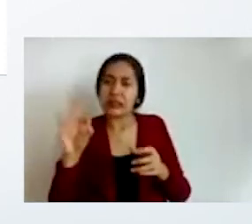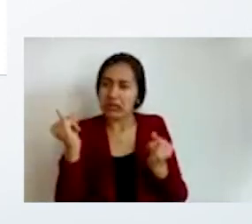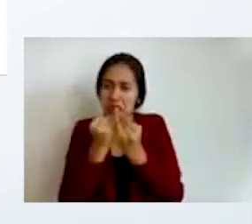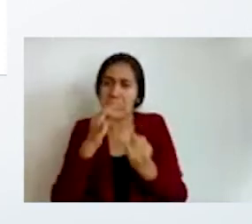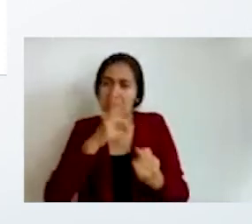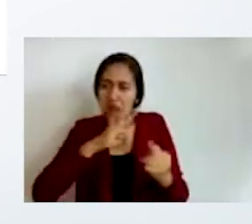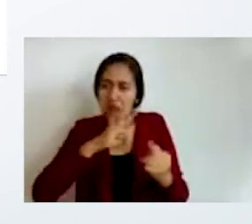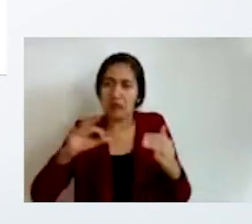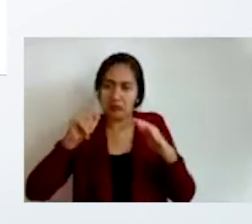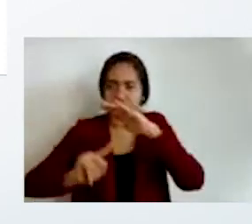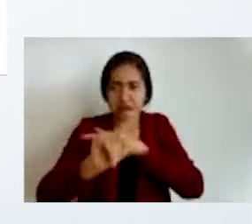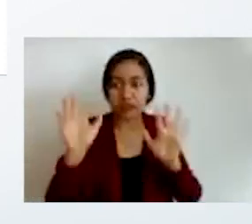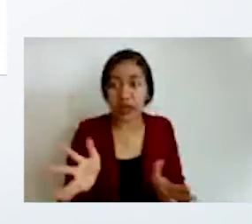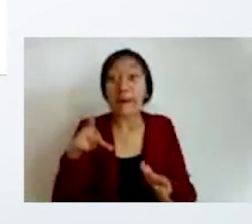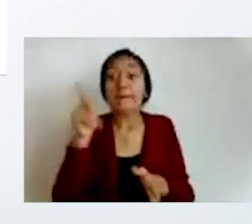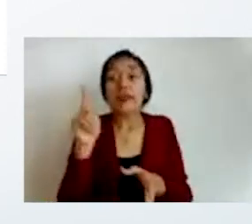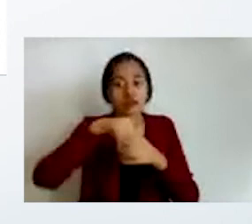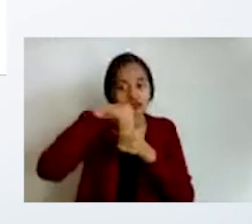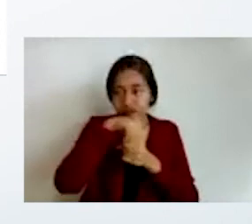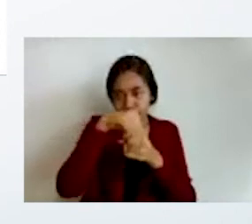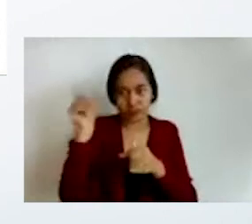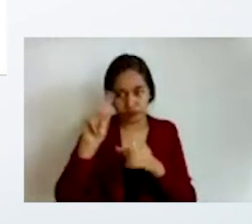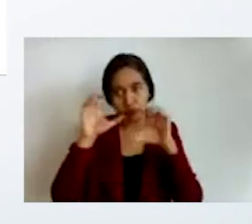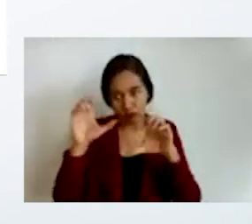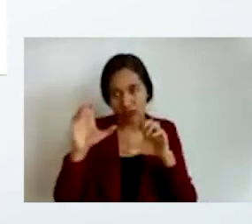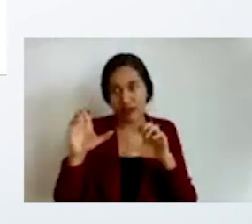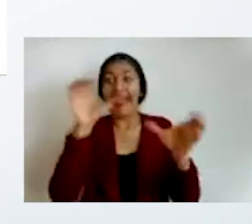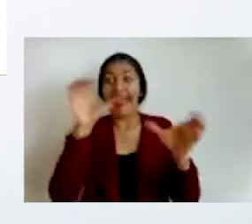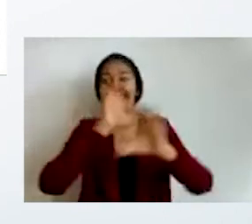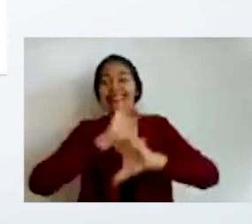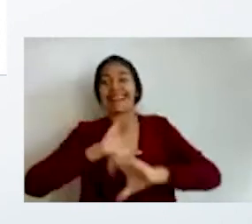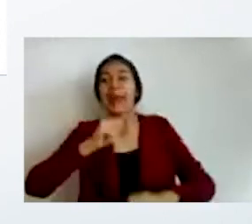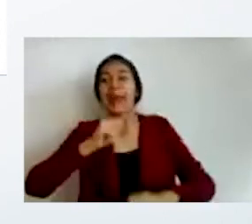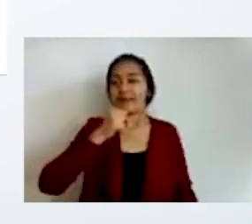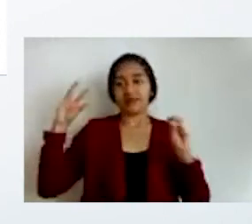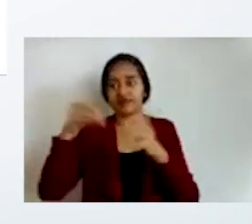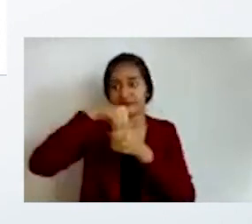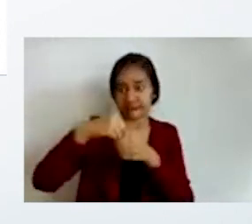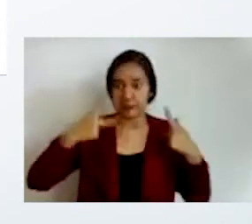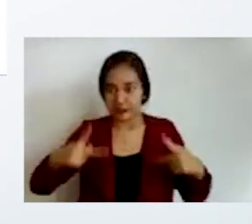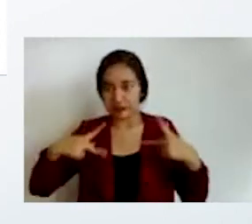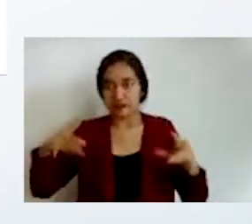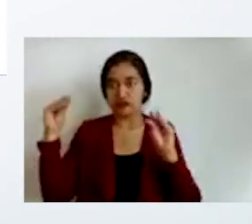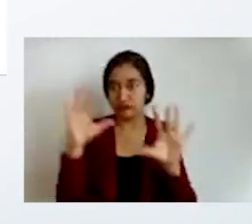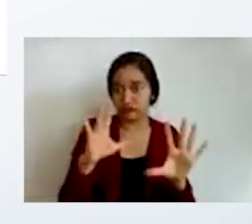de ir a los conciertos o de ir a los centros comerciales donde coinciden miles de